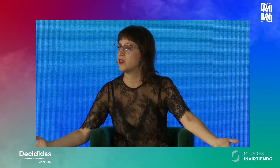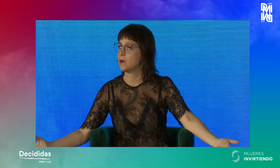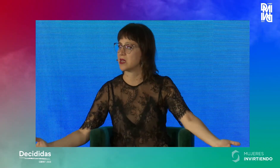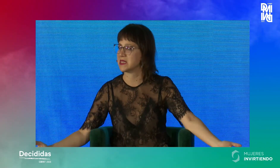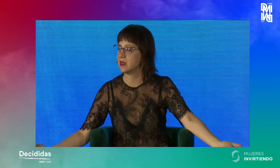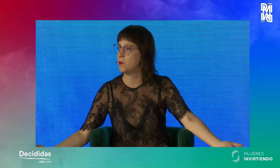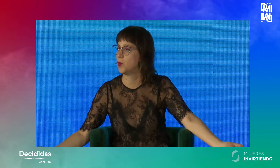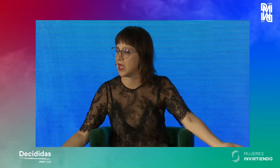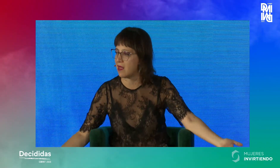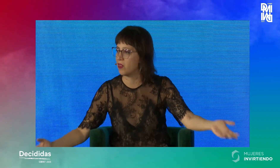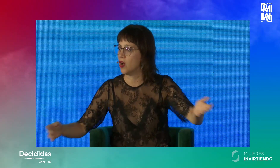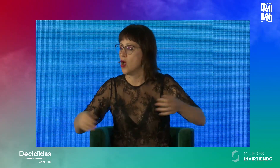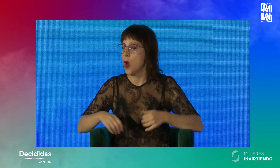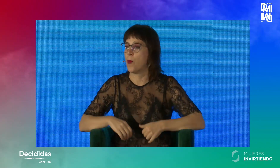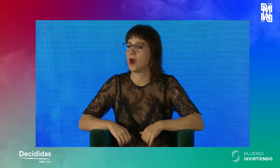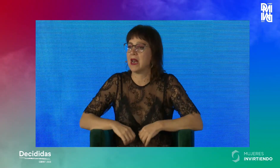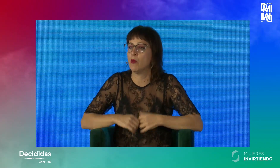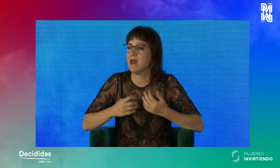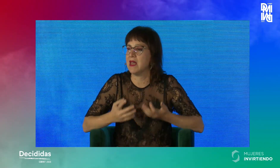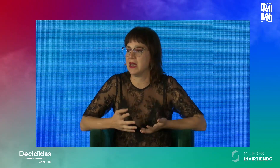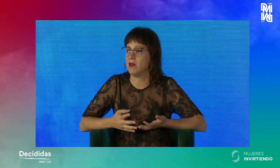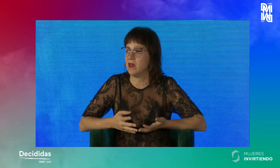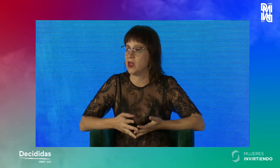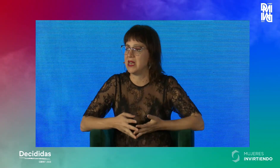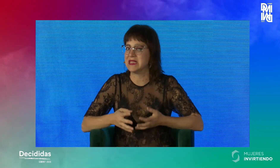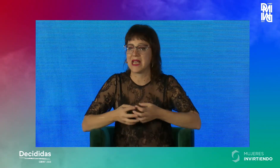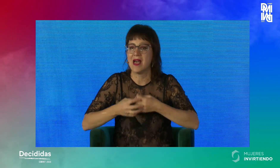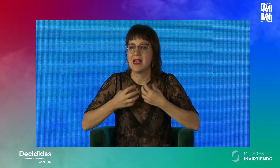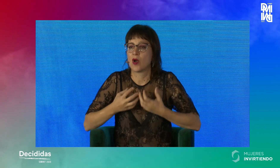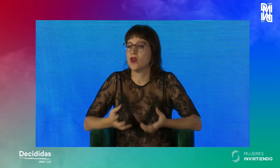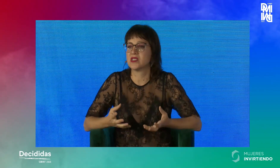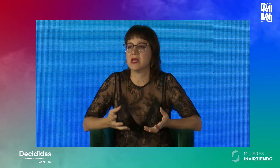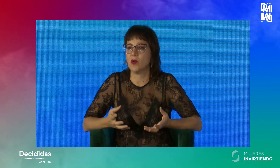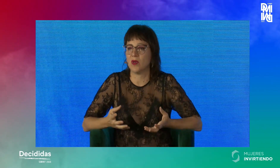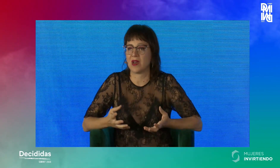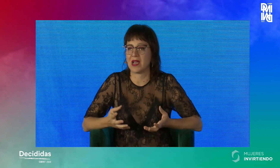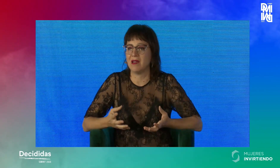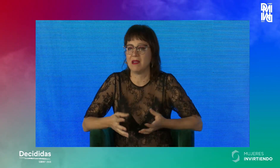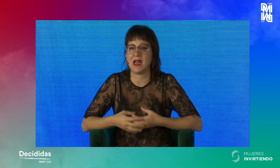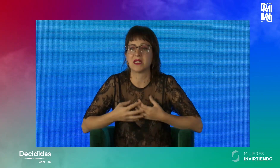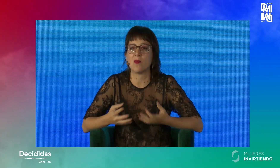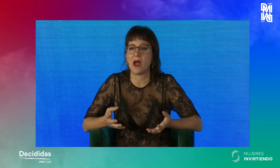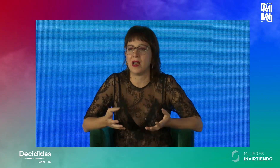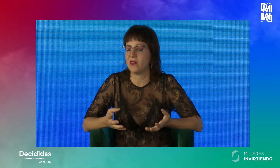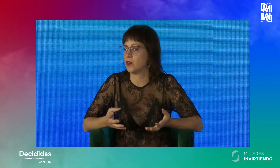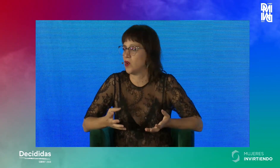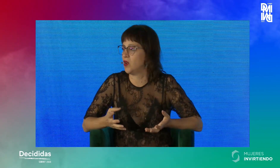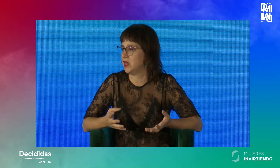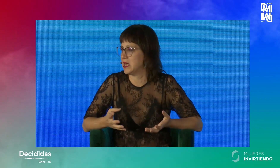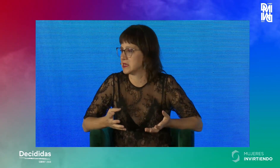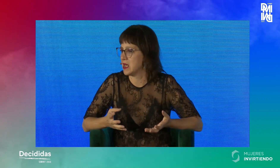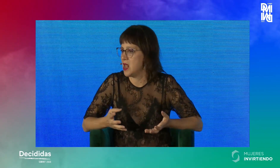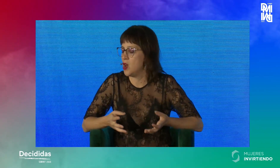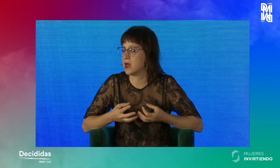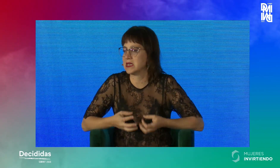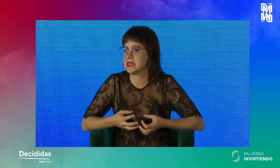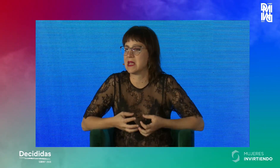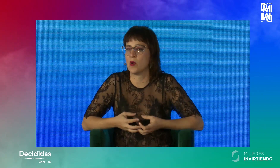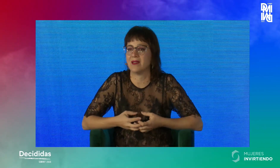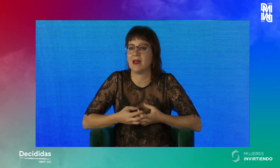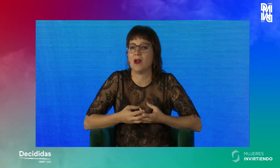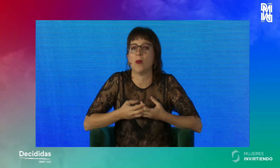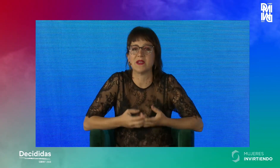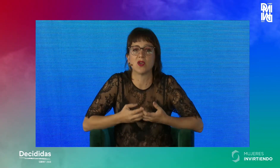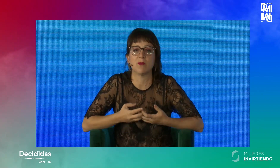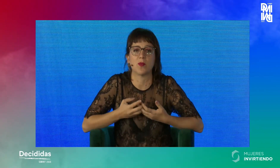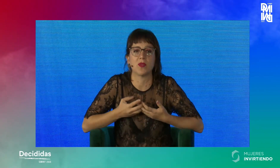todavía lo tenemos que seguir disputando, por una vía libre de violencia. Conocemos nuestra agenda, la llevamos adelante todos los días. Lo que necesitamos es